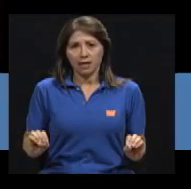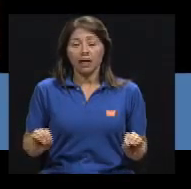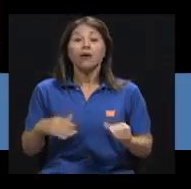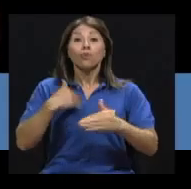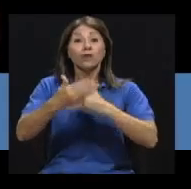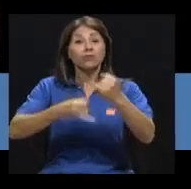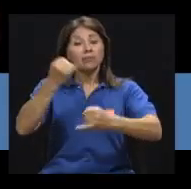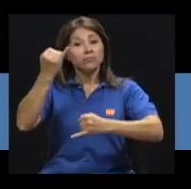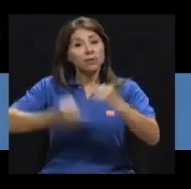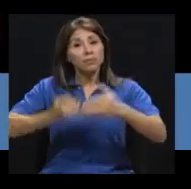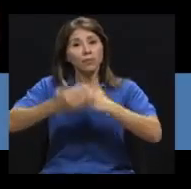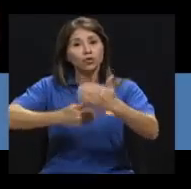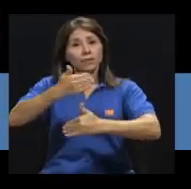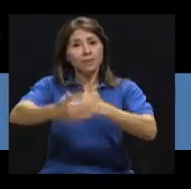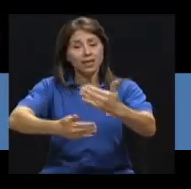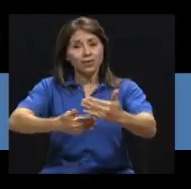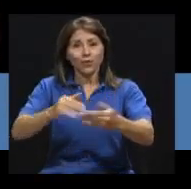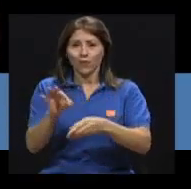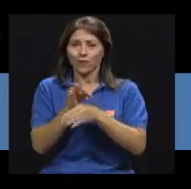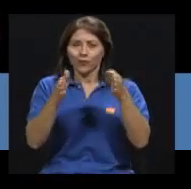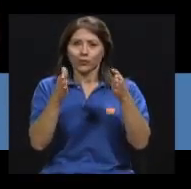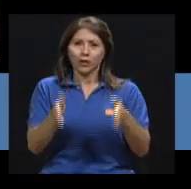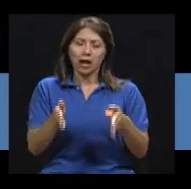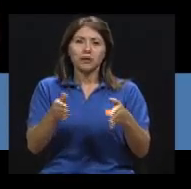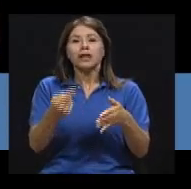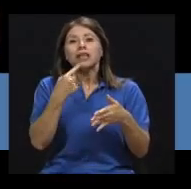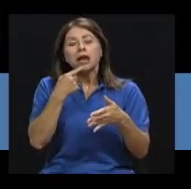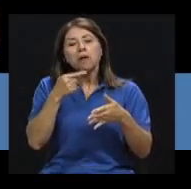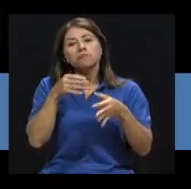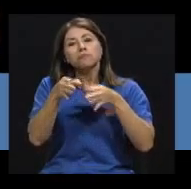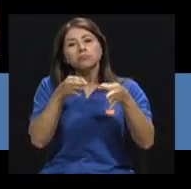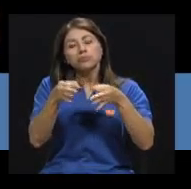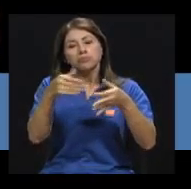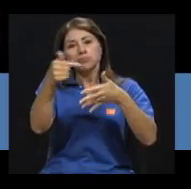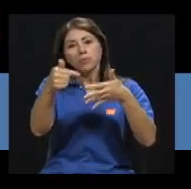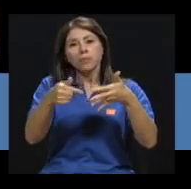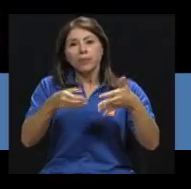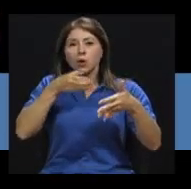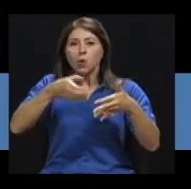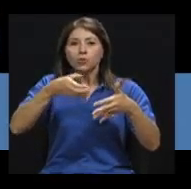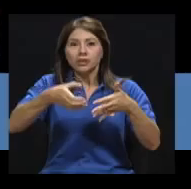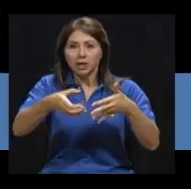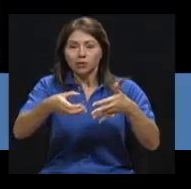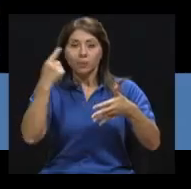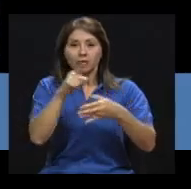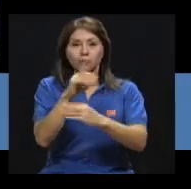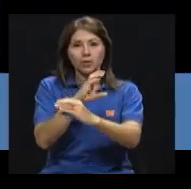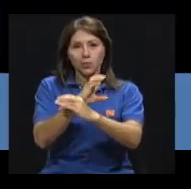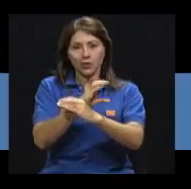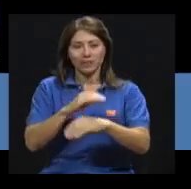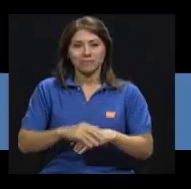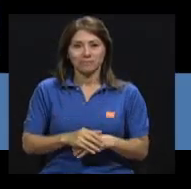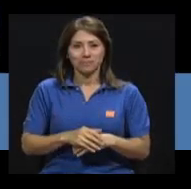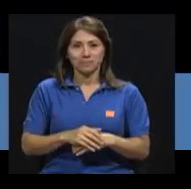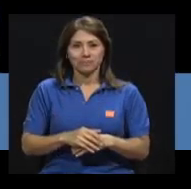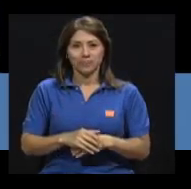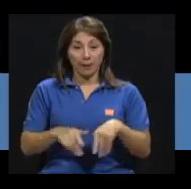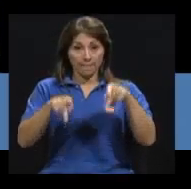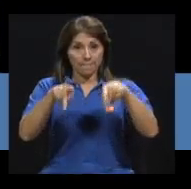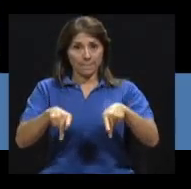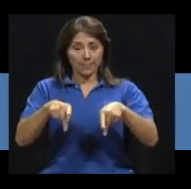el procedimiento, nuestro personal le brindará algunos consejos para los cuidados posteriores al examen.